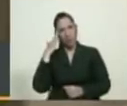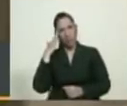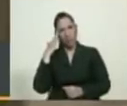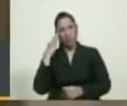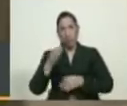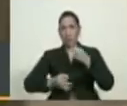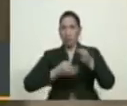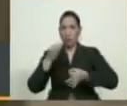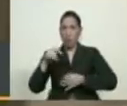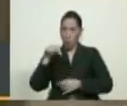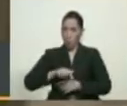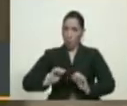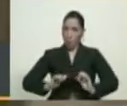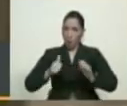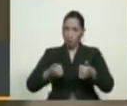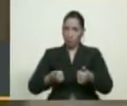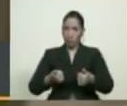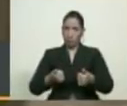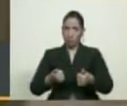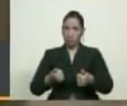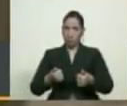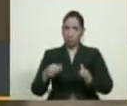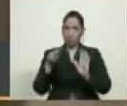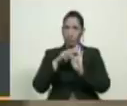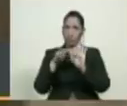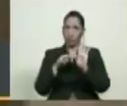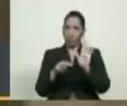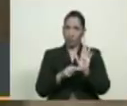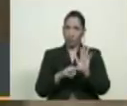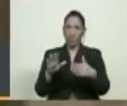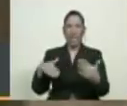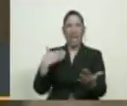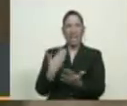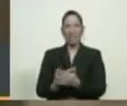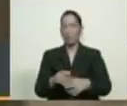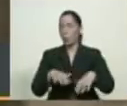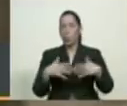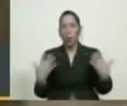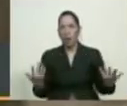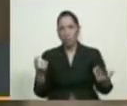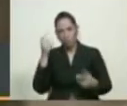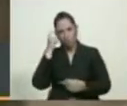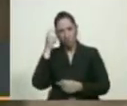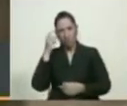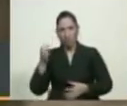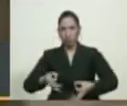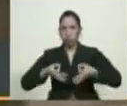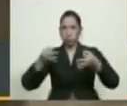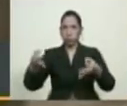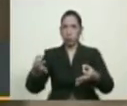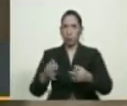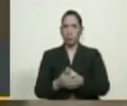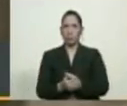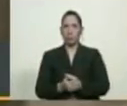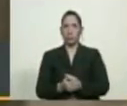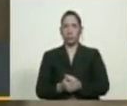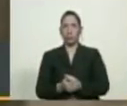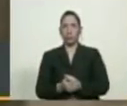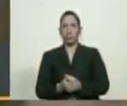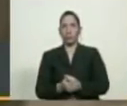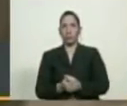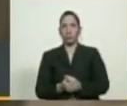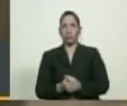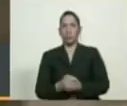que ya hoy inició la recepción de nóminas de empresas privadas, ¿hasta cuándo será esta recepción de nóminas? Y en tercer lugar, sí